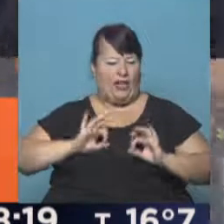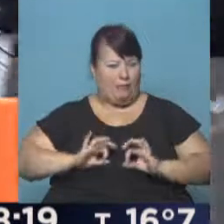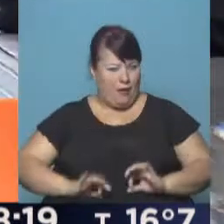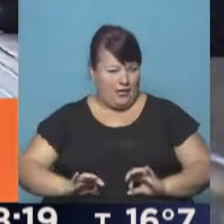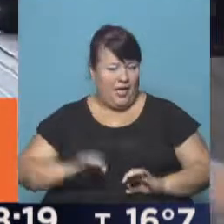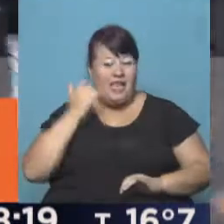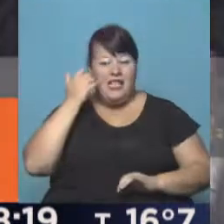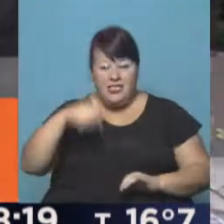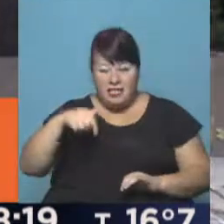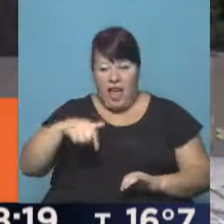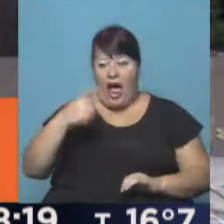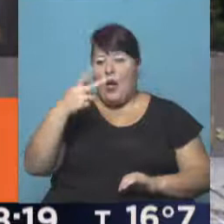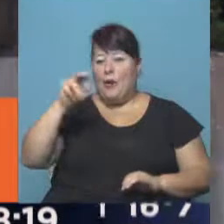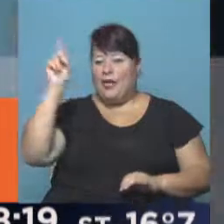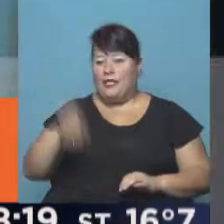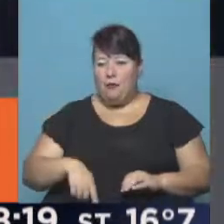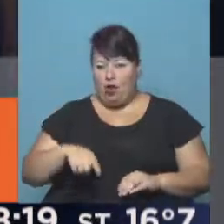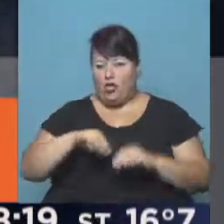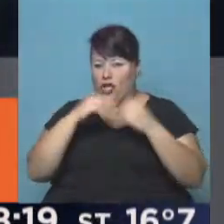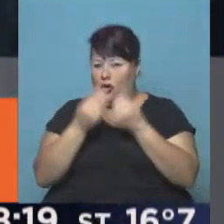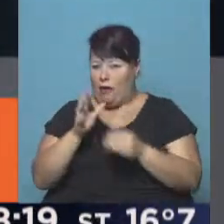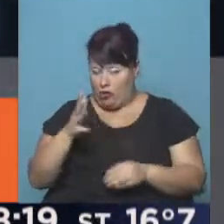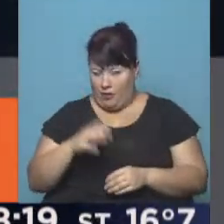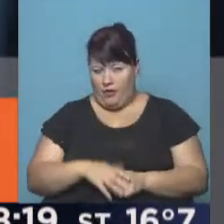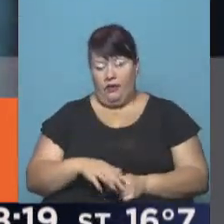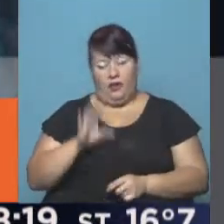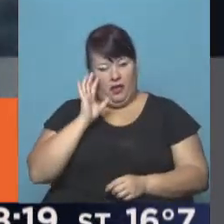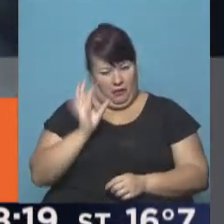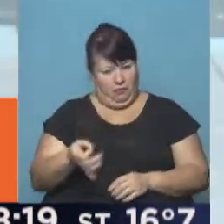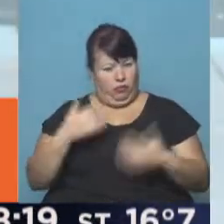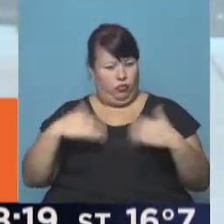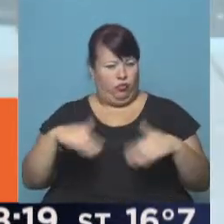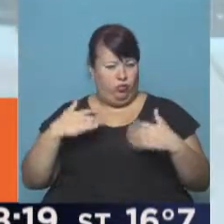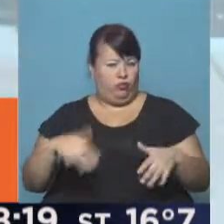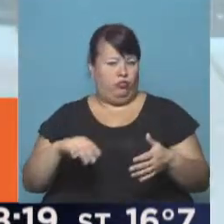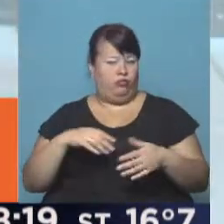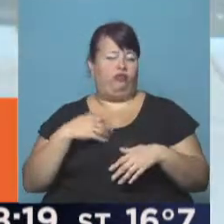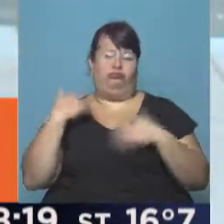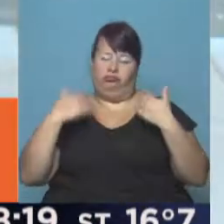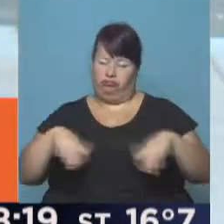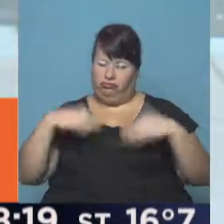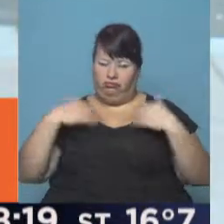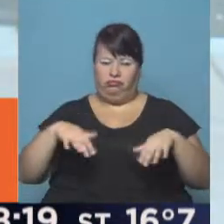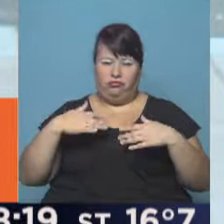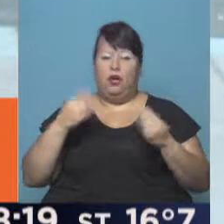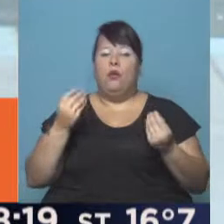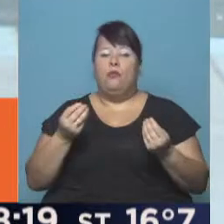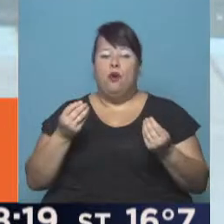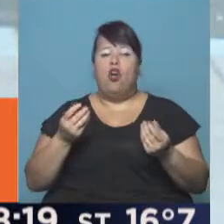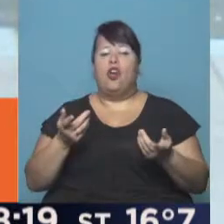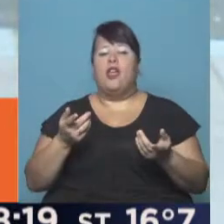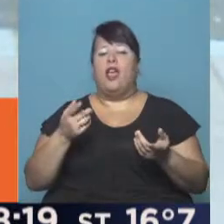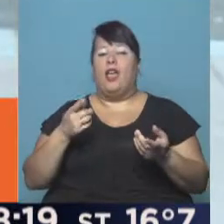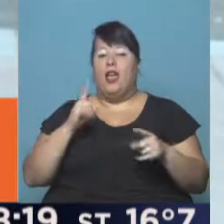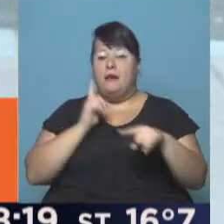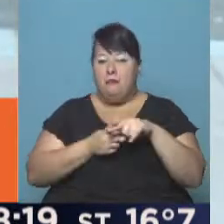y ya llega al 20% promedio se va a sentir muy fuerte muy fuerte ya que se